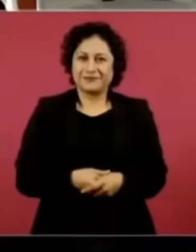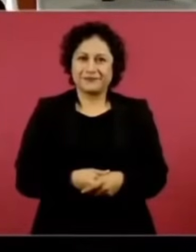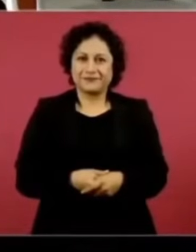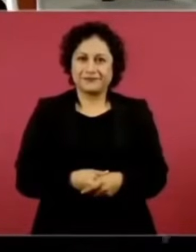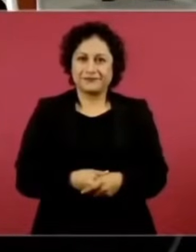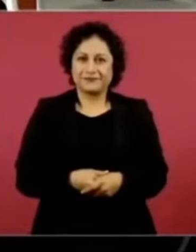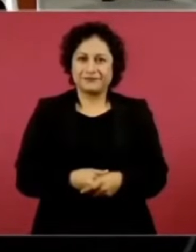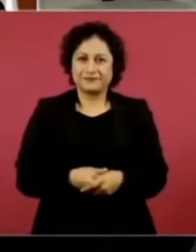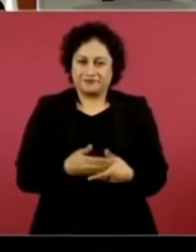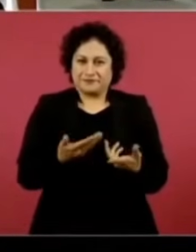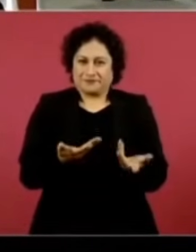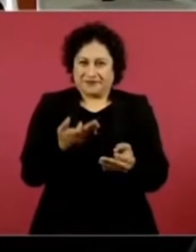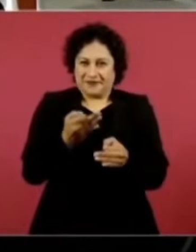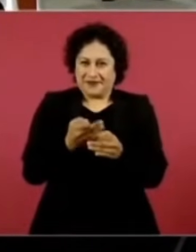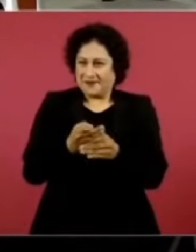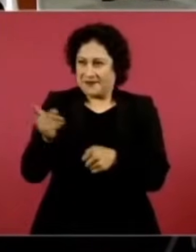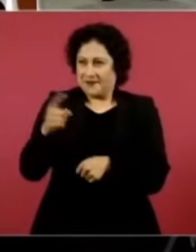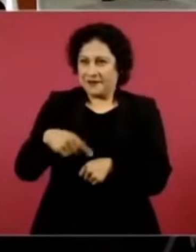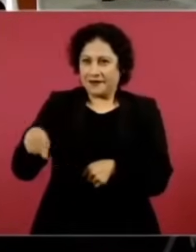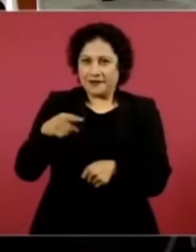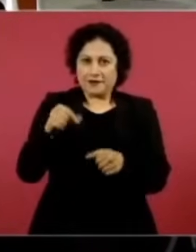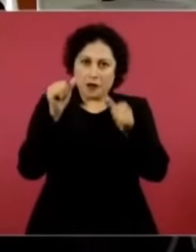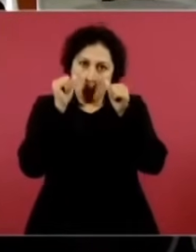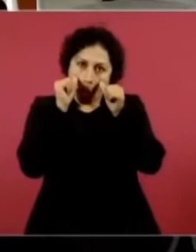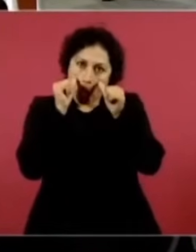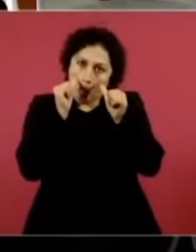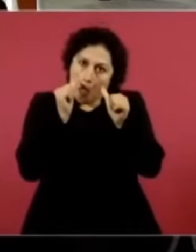atención a esto, tanto escándalo